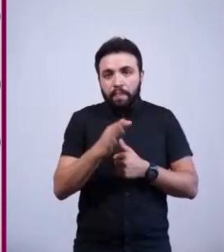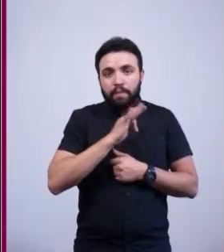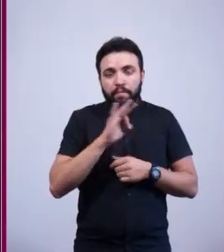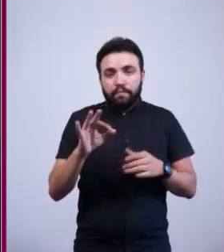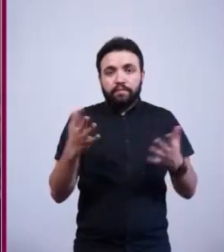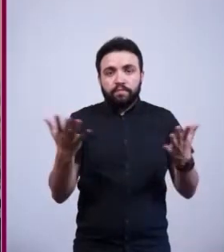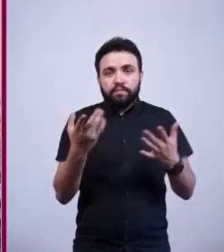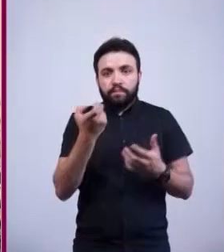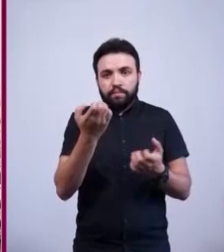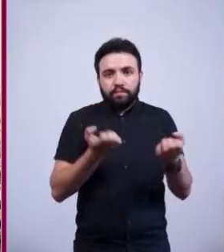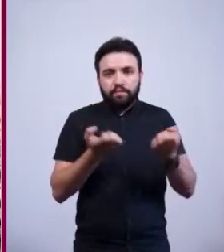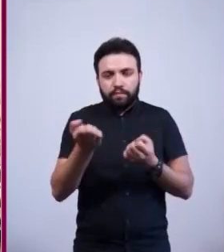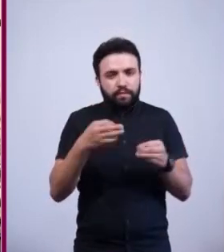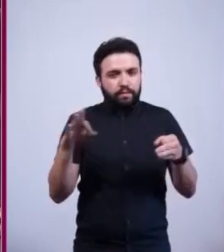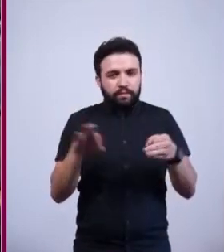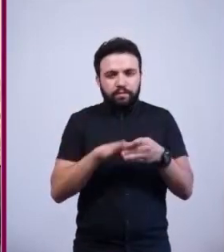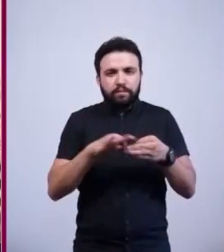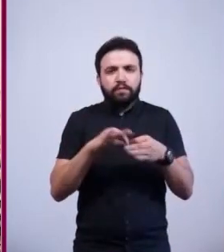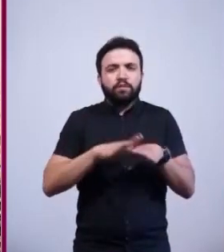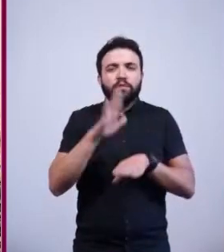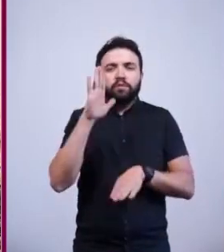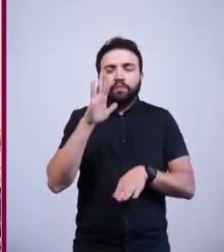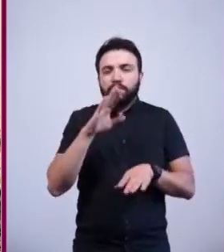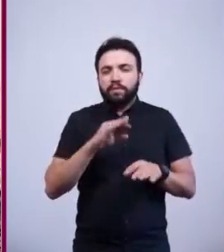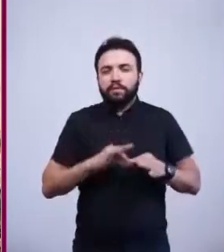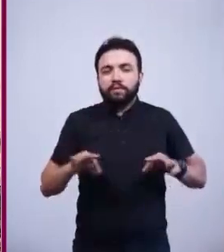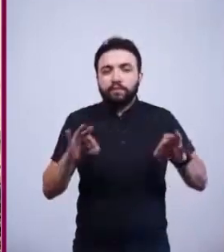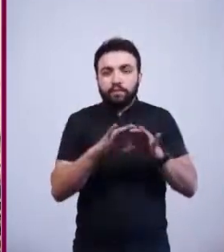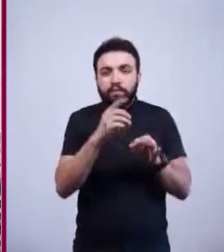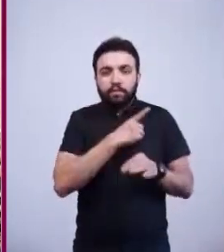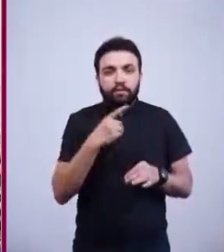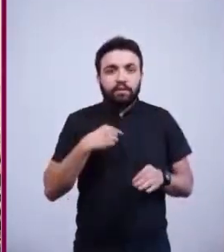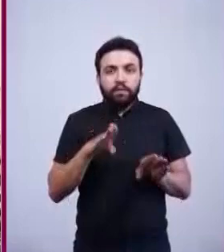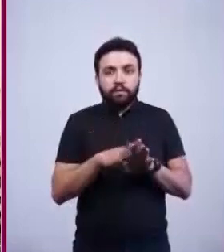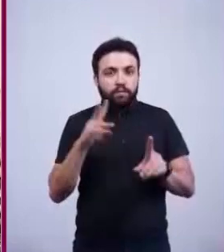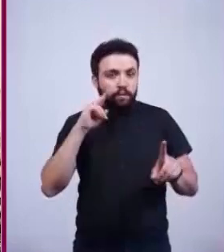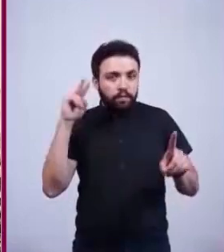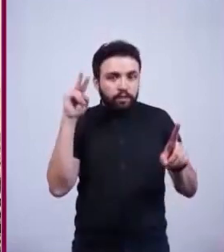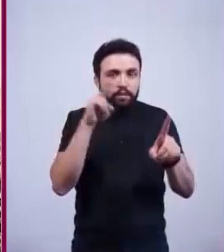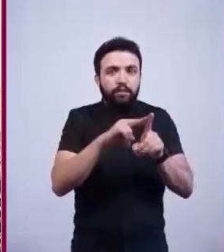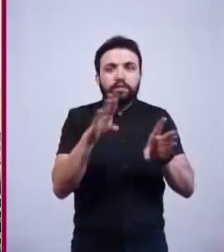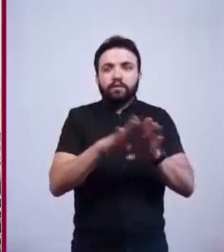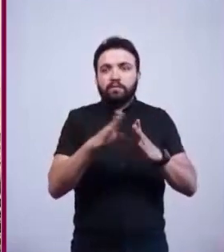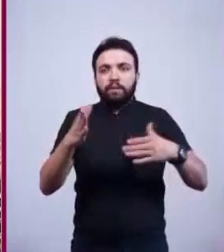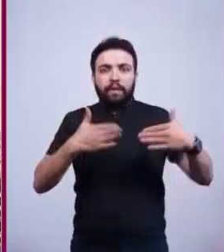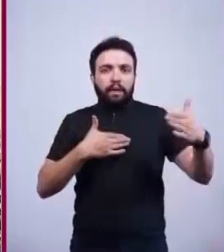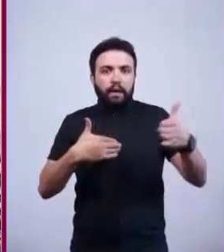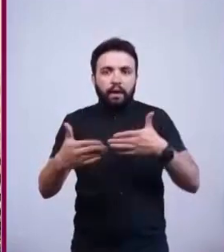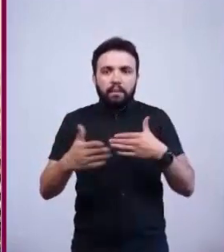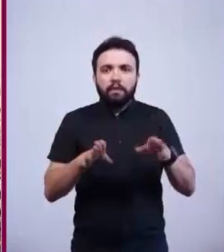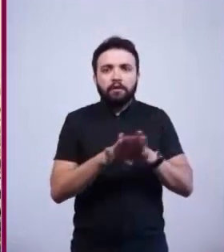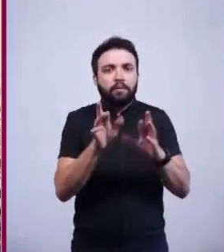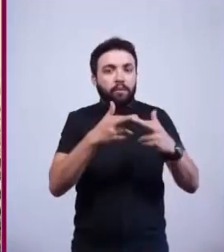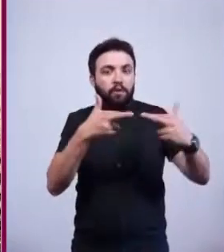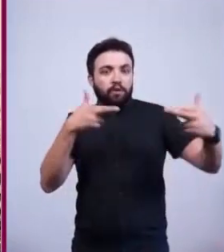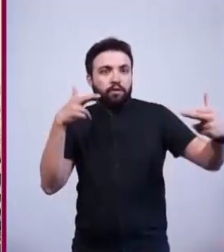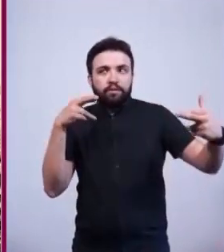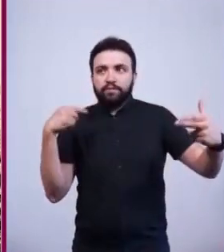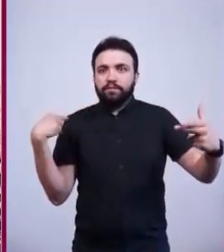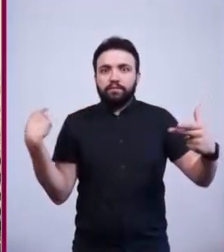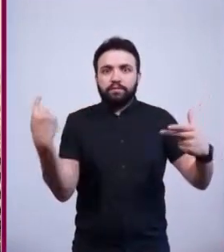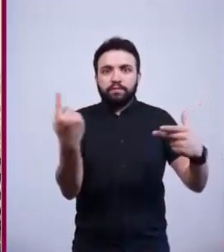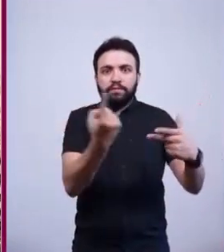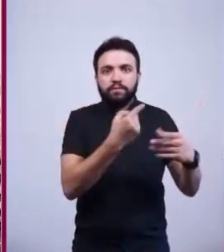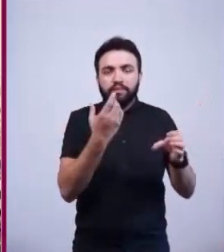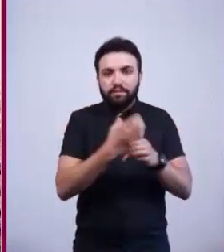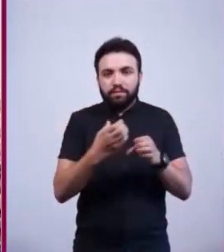frecuencia. Recuerda que lo más importante es que observes, que veas, que camines, que te relaciones con lo que hay en tu entorno.